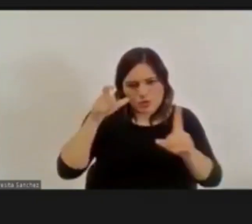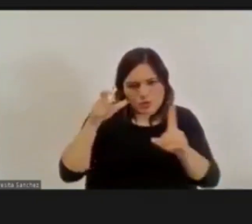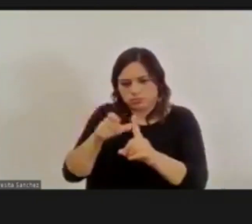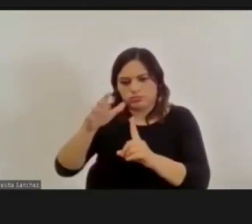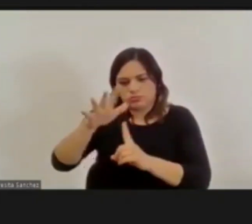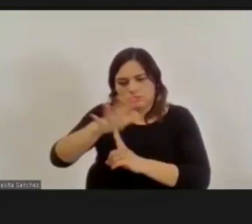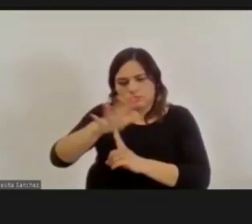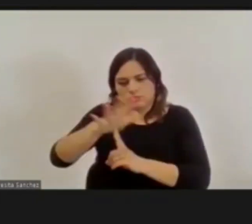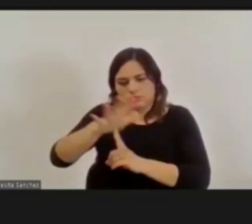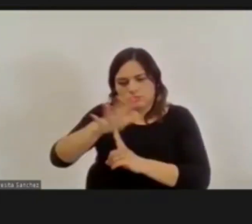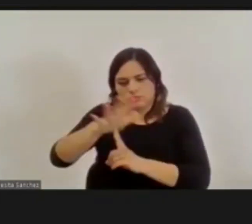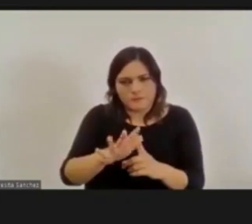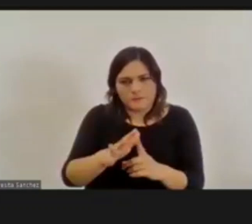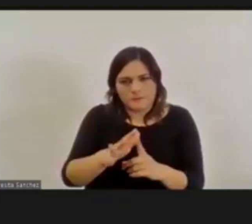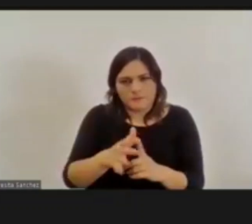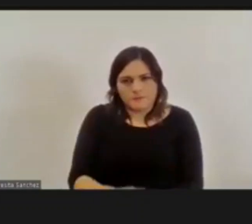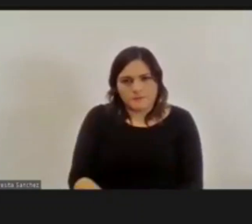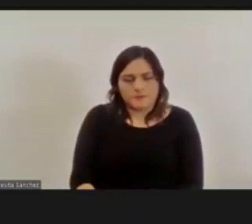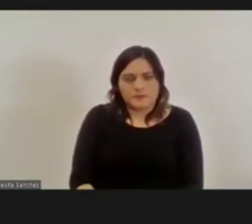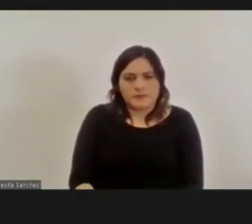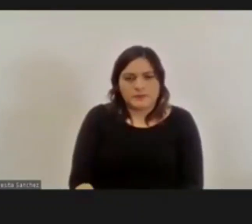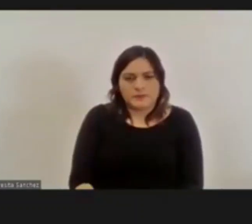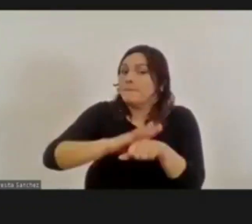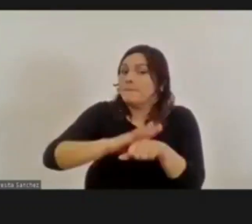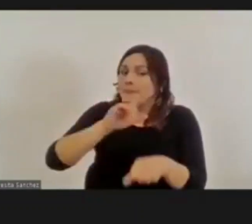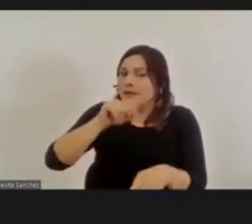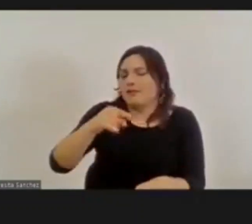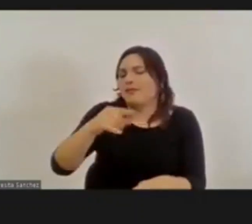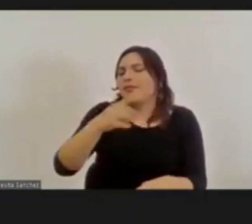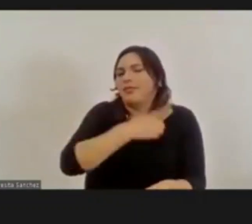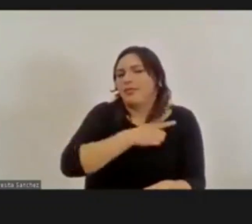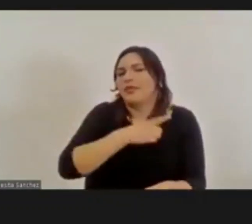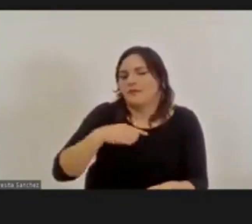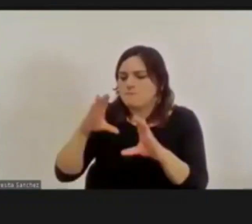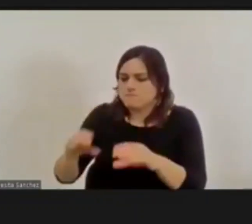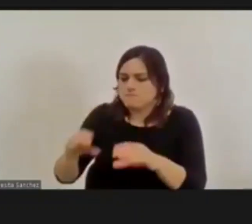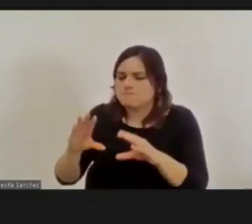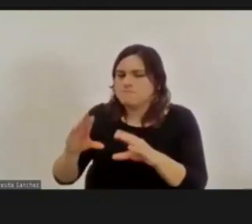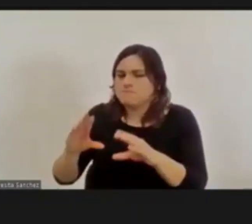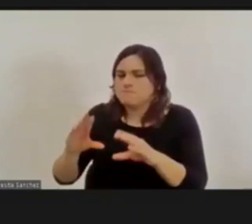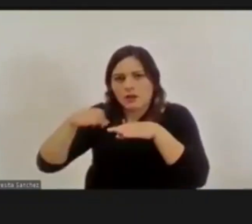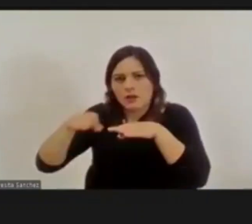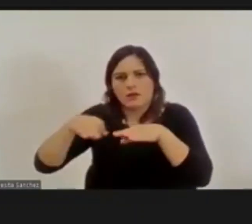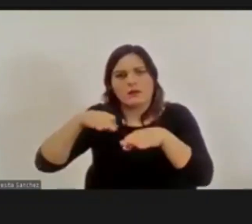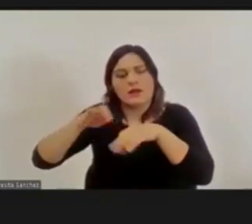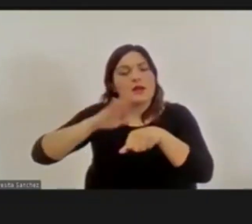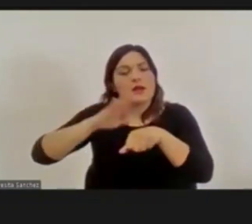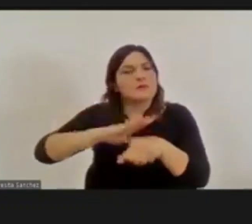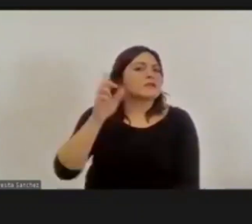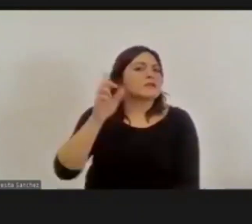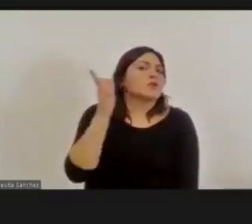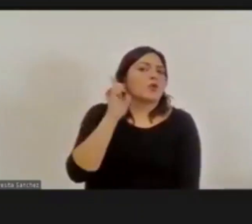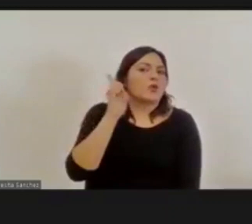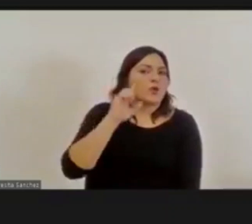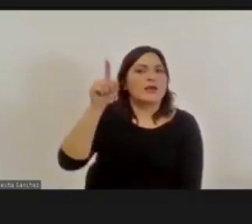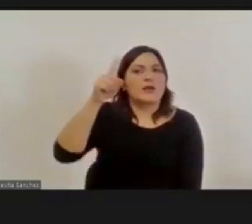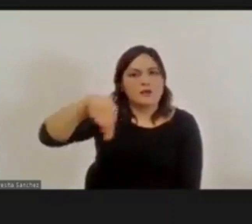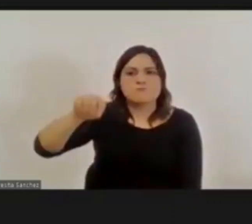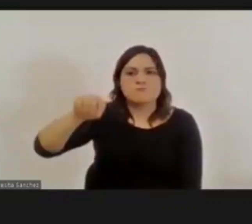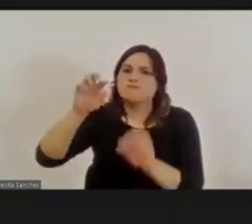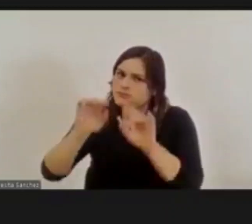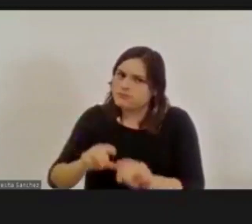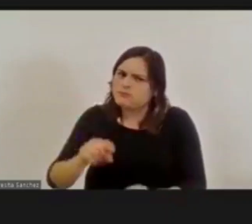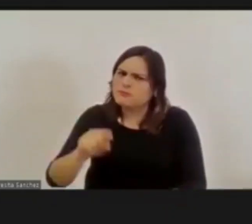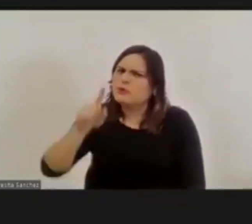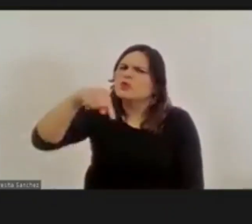algo en lo que debemos de trabajar. Y yo espero que haya muchos comentarios al respecto, qué es lo que hacen